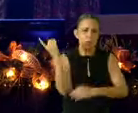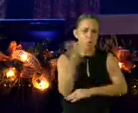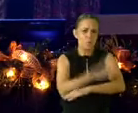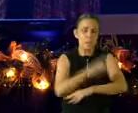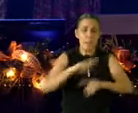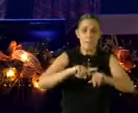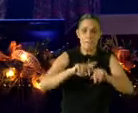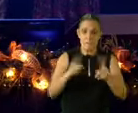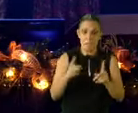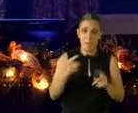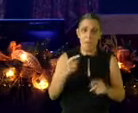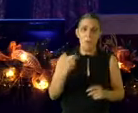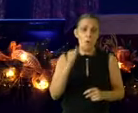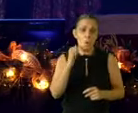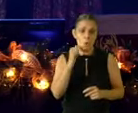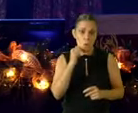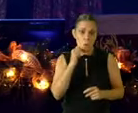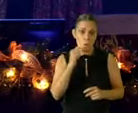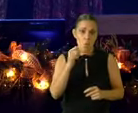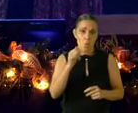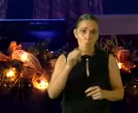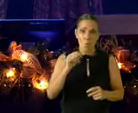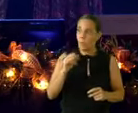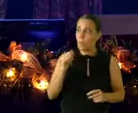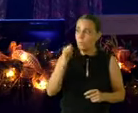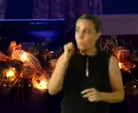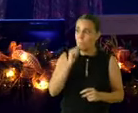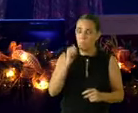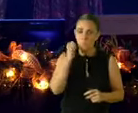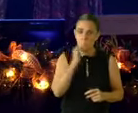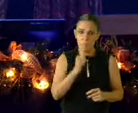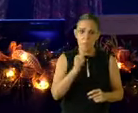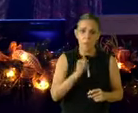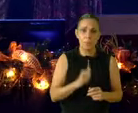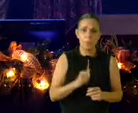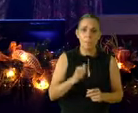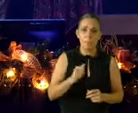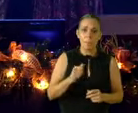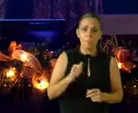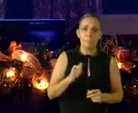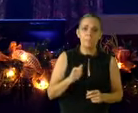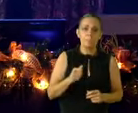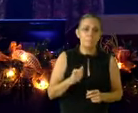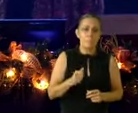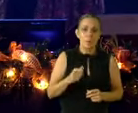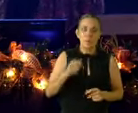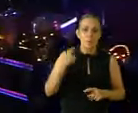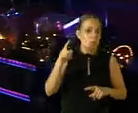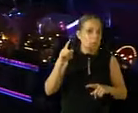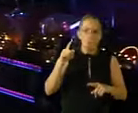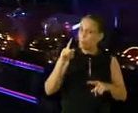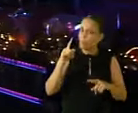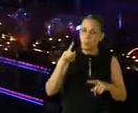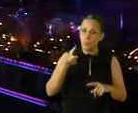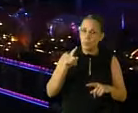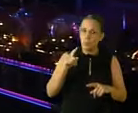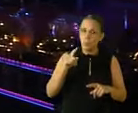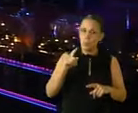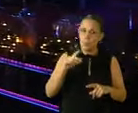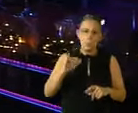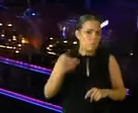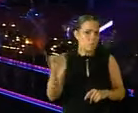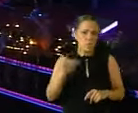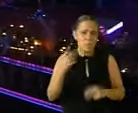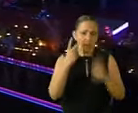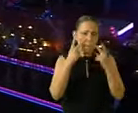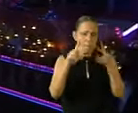Dios me marcó, como dice Damari, un antes y un después. No es lo mismo ver las fotos, y sé que muchos se disfrutaron de las fotos que subíamos y como